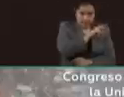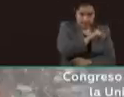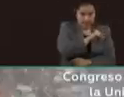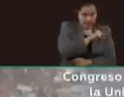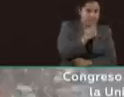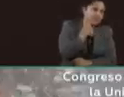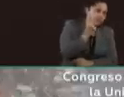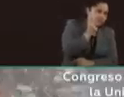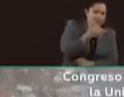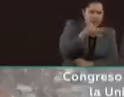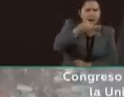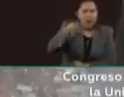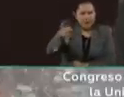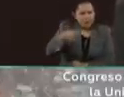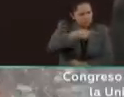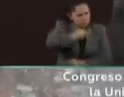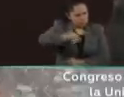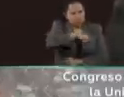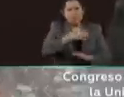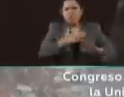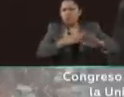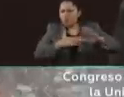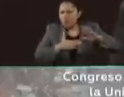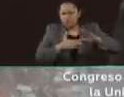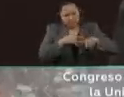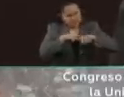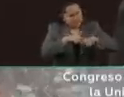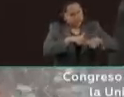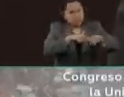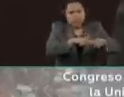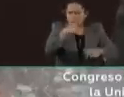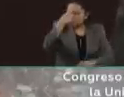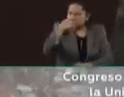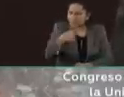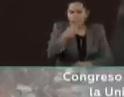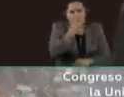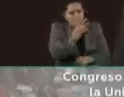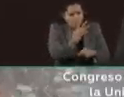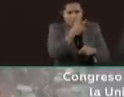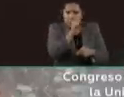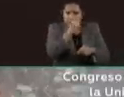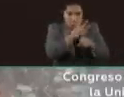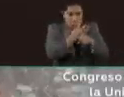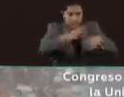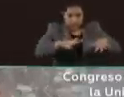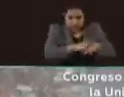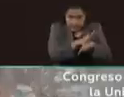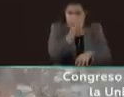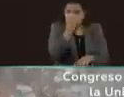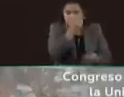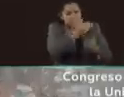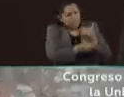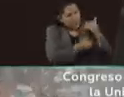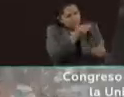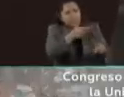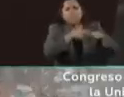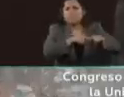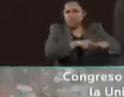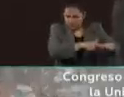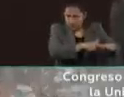compromiso inquebrantable para seguir impulsando la Cuarta Transformación. El sexto